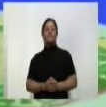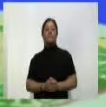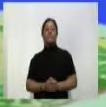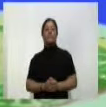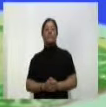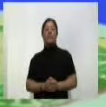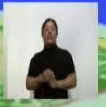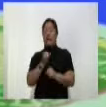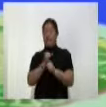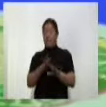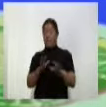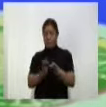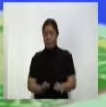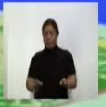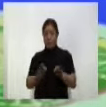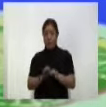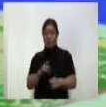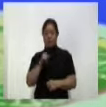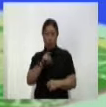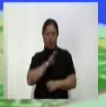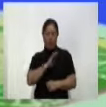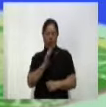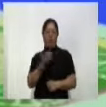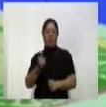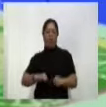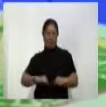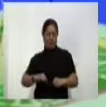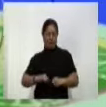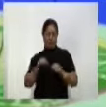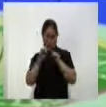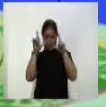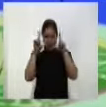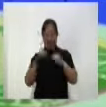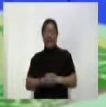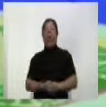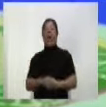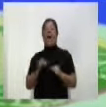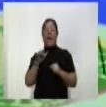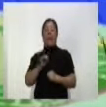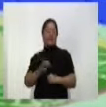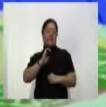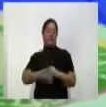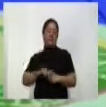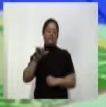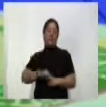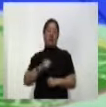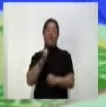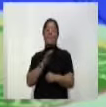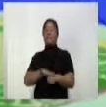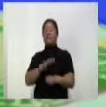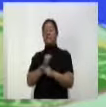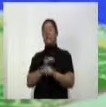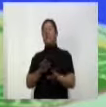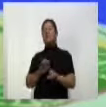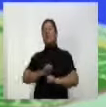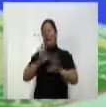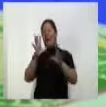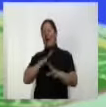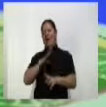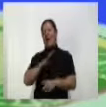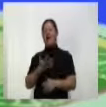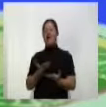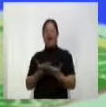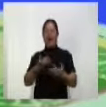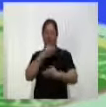Información importante para que uno pueda activarse. Y con esto cerramos el bloque deportivo de este día. Más información, por supuesto, que os atendremos